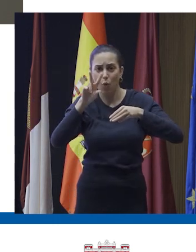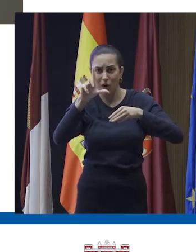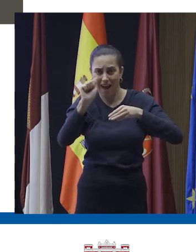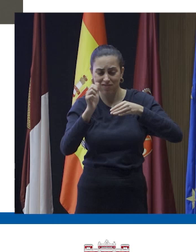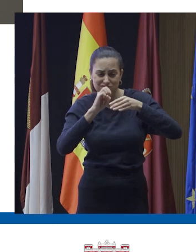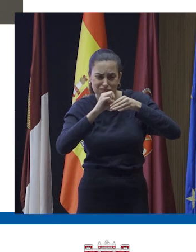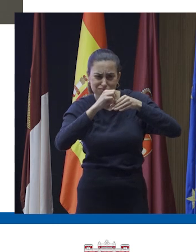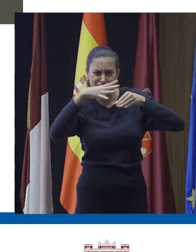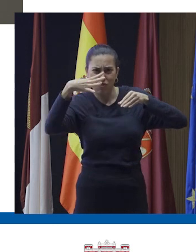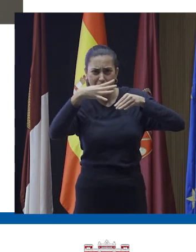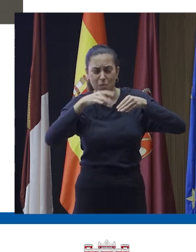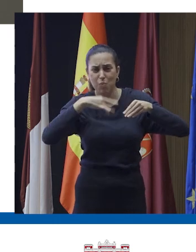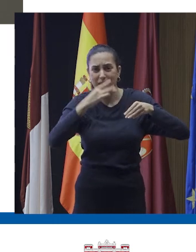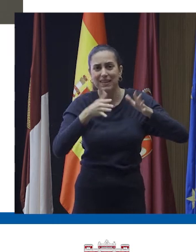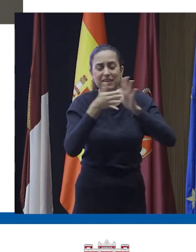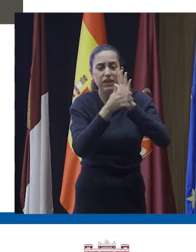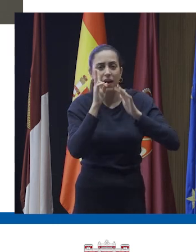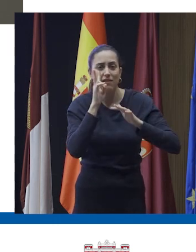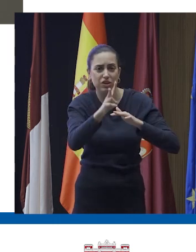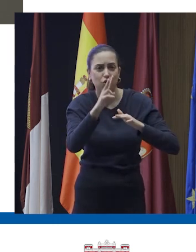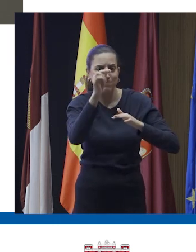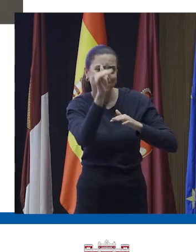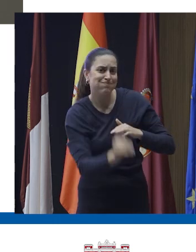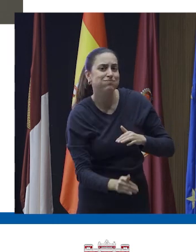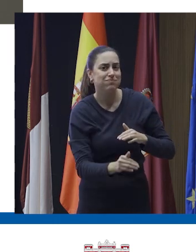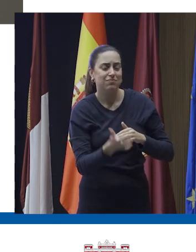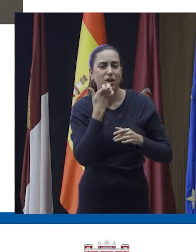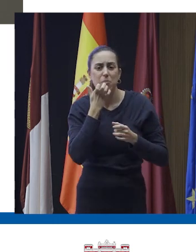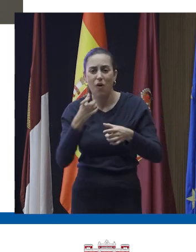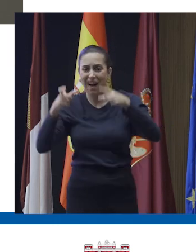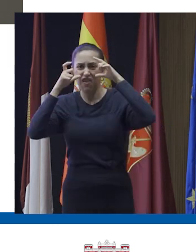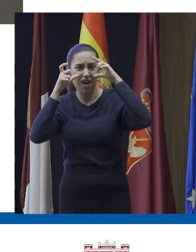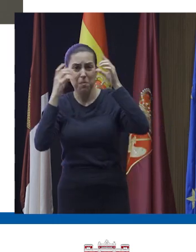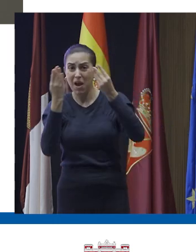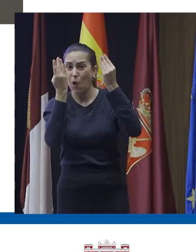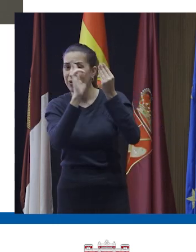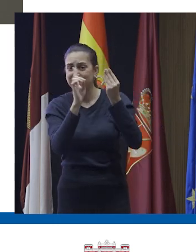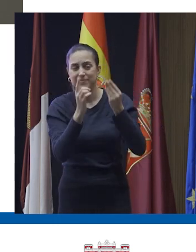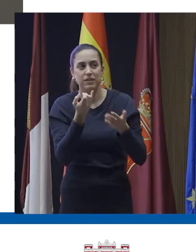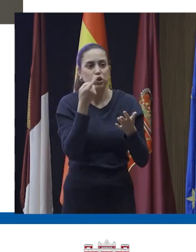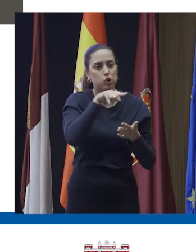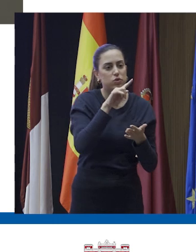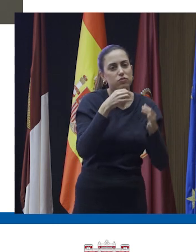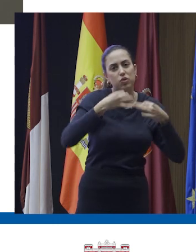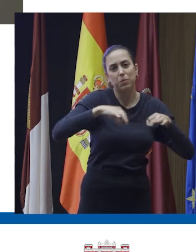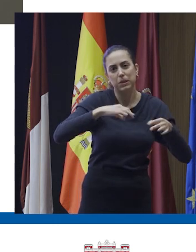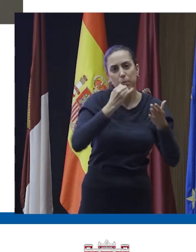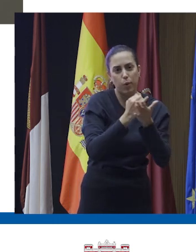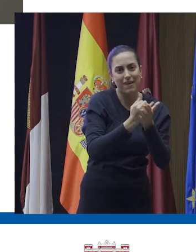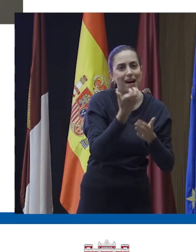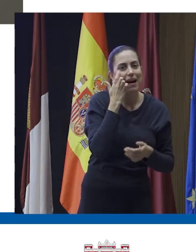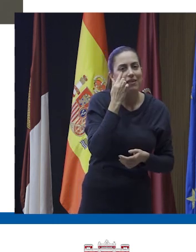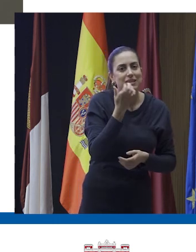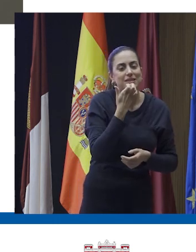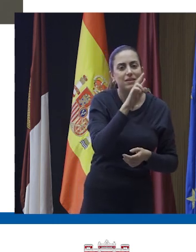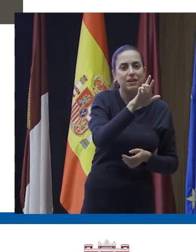pues producir una pequeña bajada de visión que no mejora con graduación. Pues normalmente hacemos una prueba, vemos que está bien la retina, o si tiene